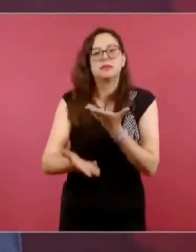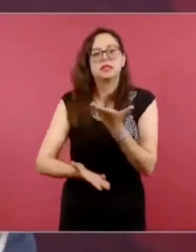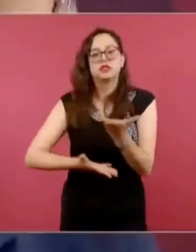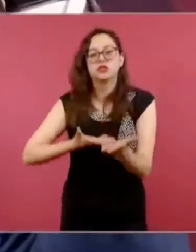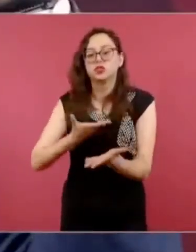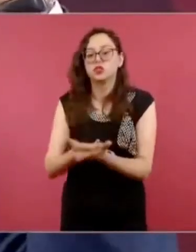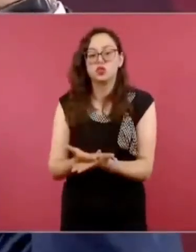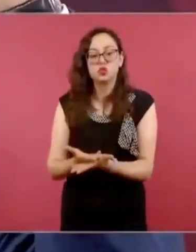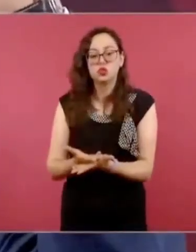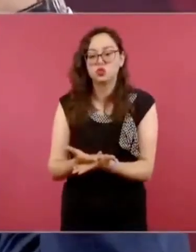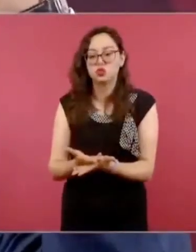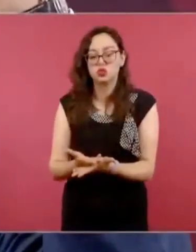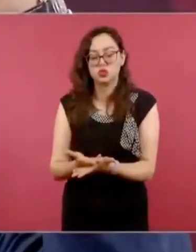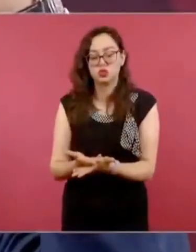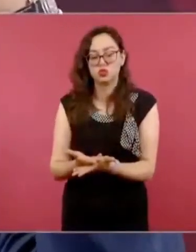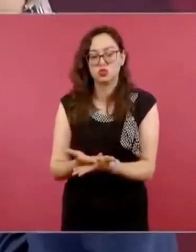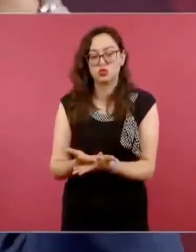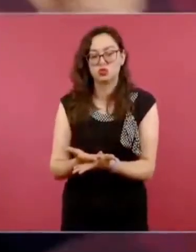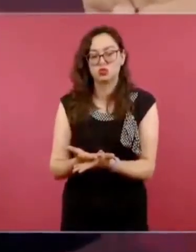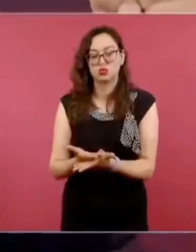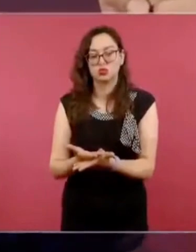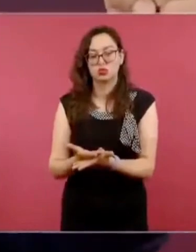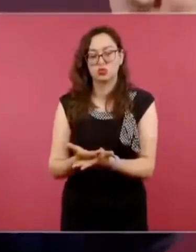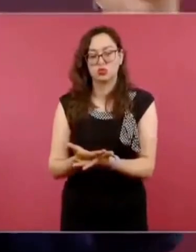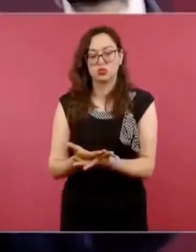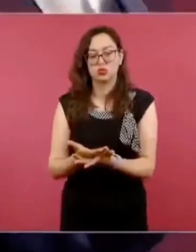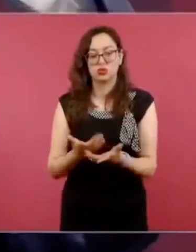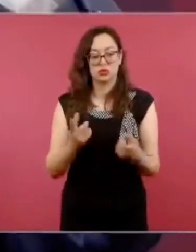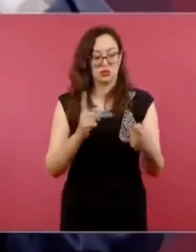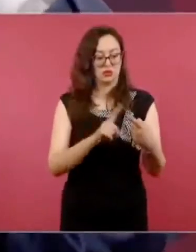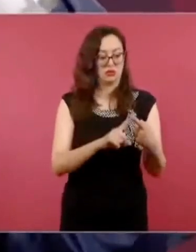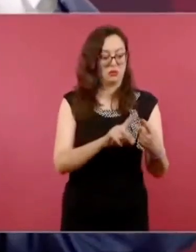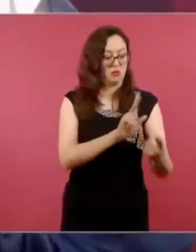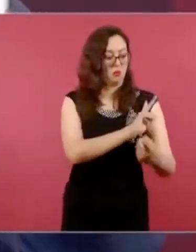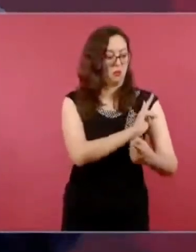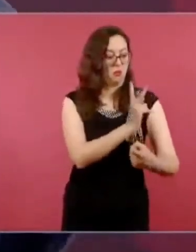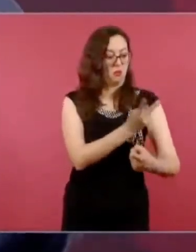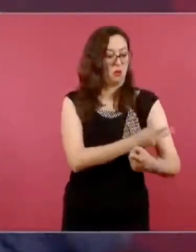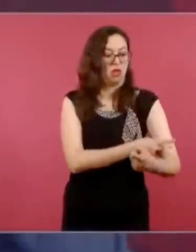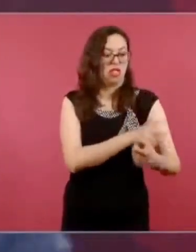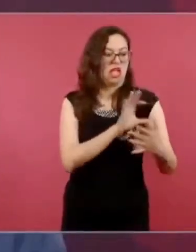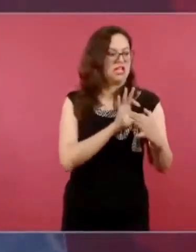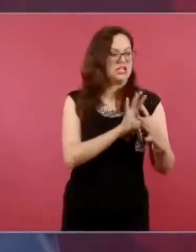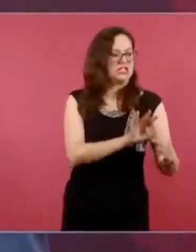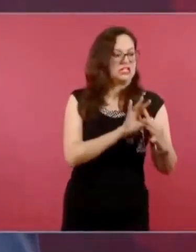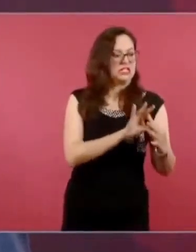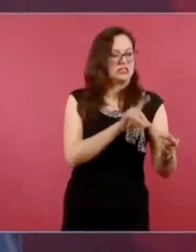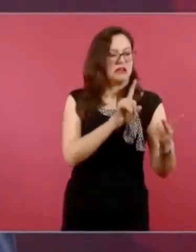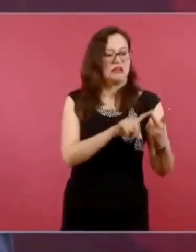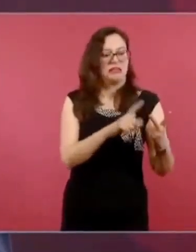No tener demasiado apego al poder, ni mucho menos al dinero.